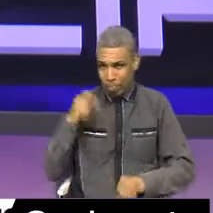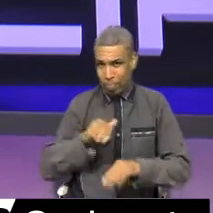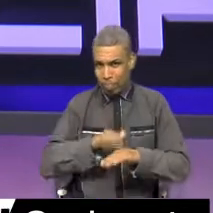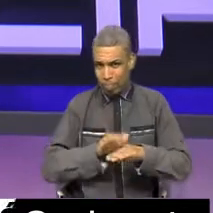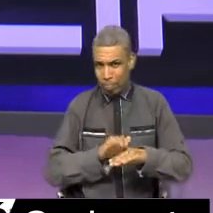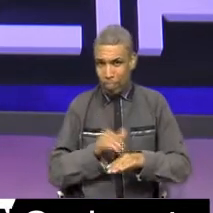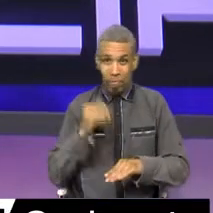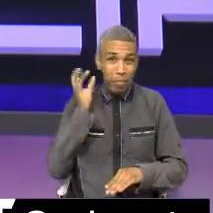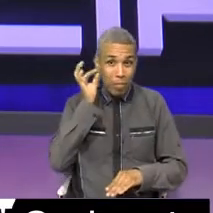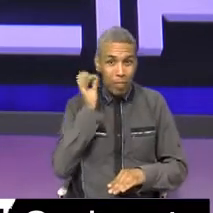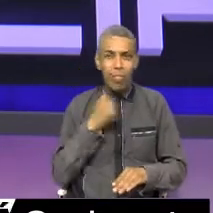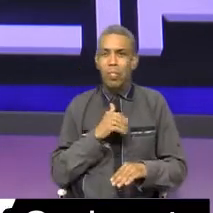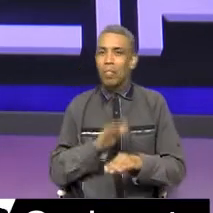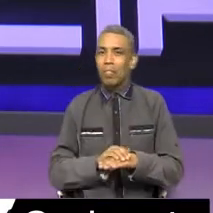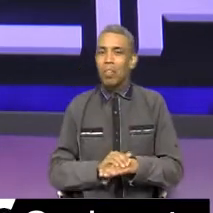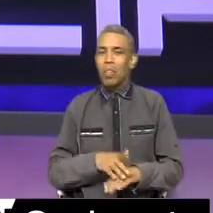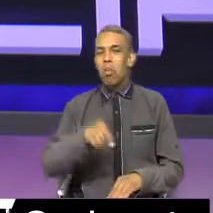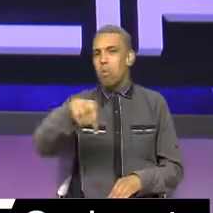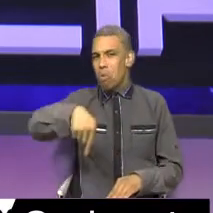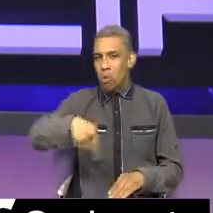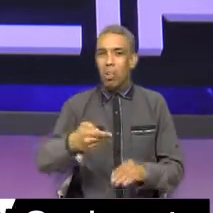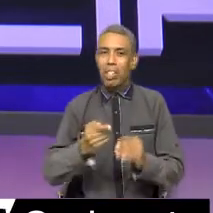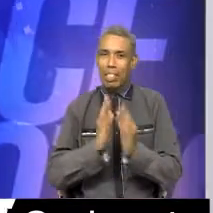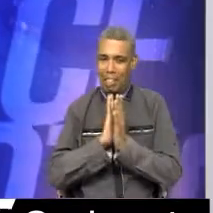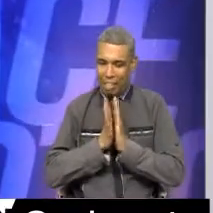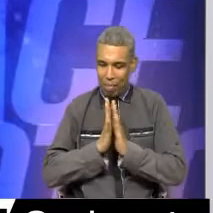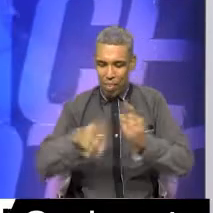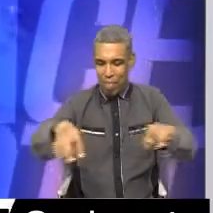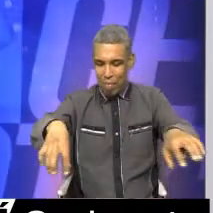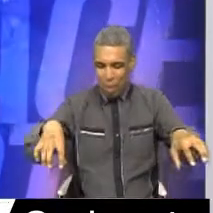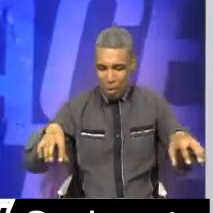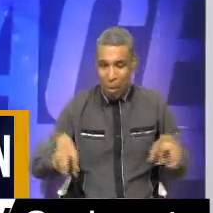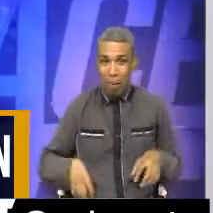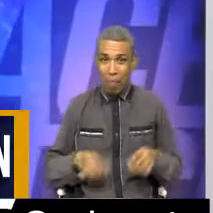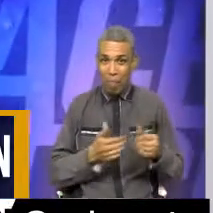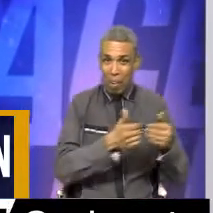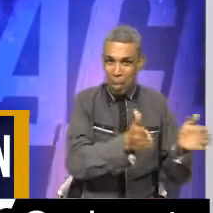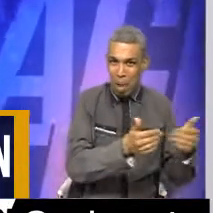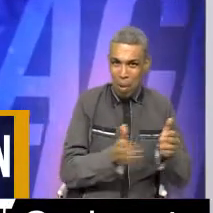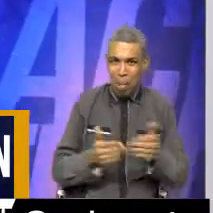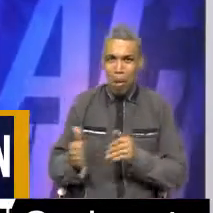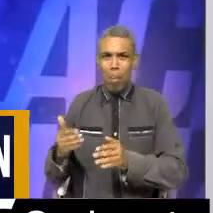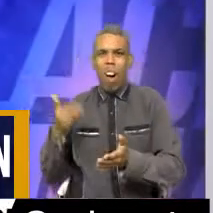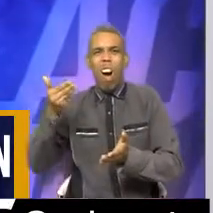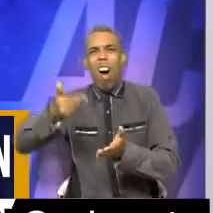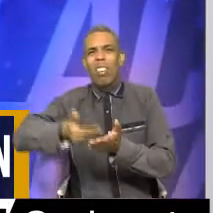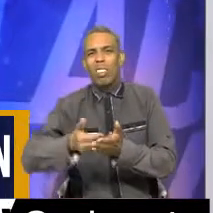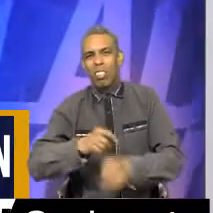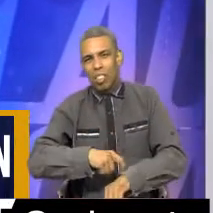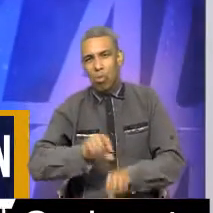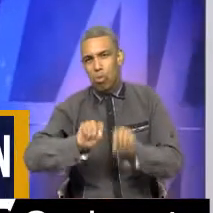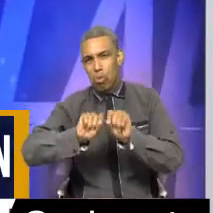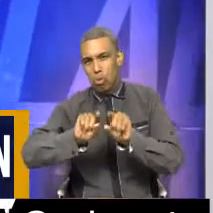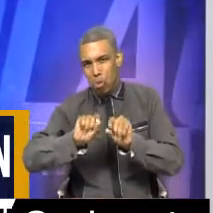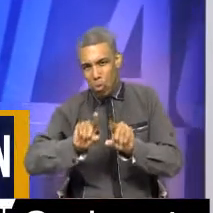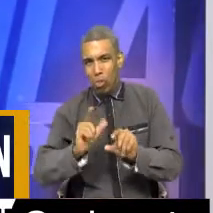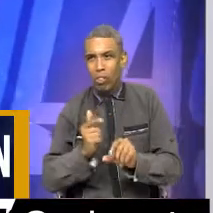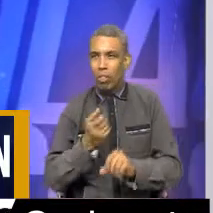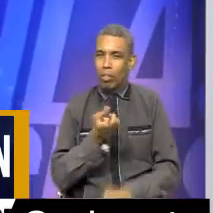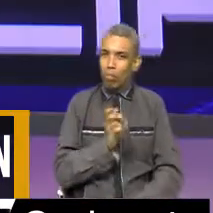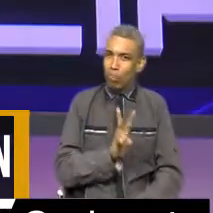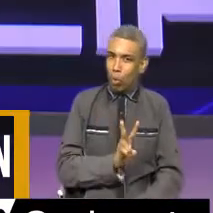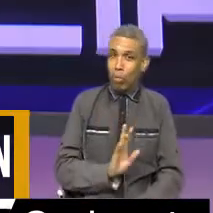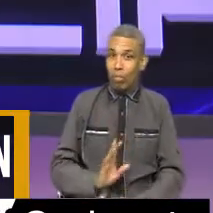nuevo trasnochón. Doctora Pilar, bienvenida a Enlace Noticias. Paola, buenas tardes a usted y a toda la audiencia de Enlace Noticias. ¿Cuál